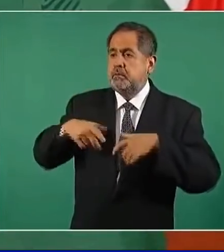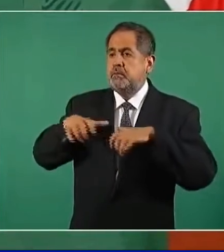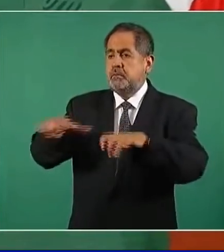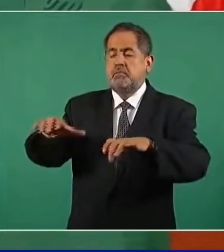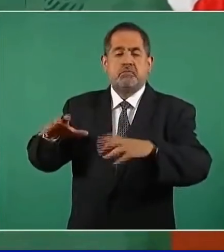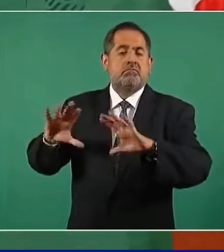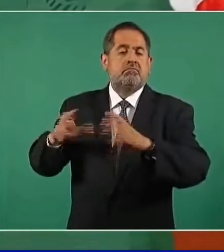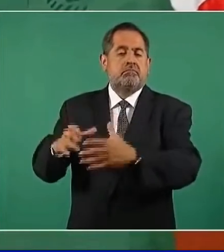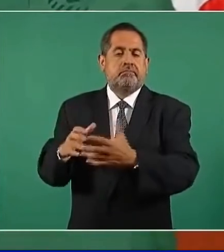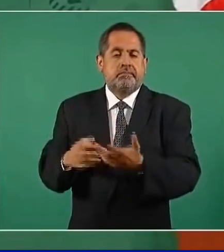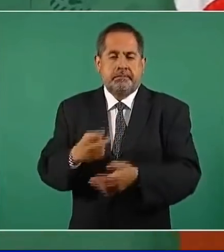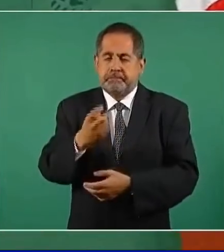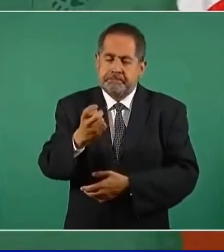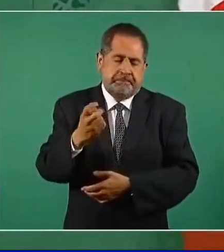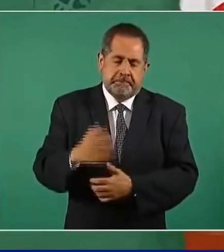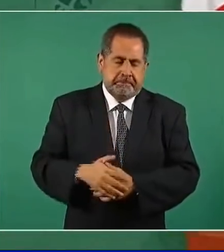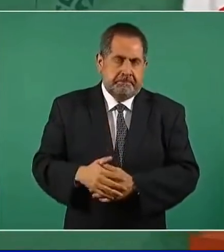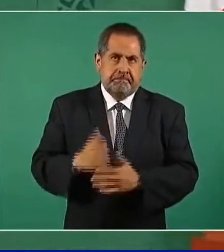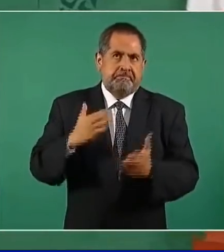pues por eso no